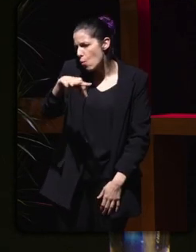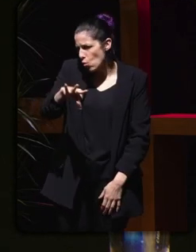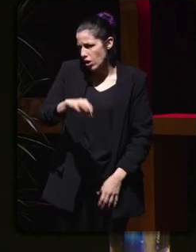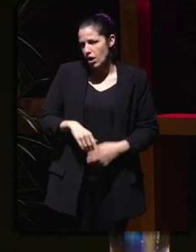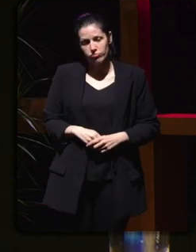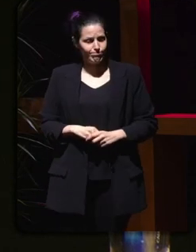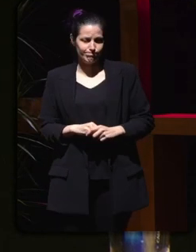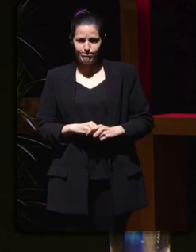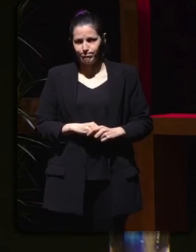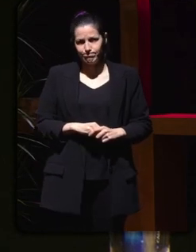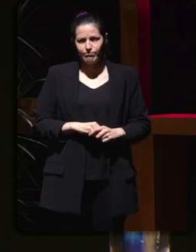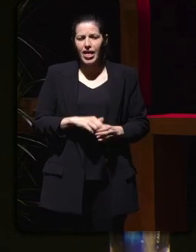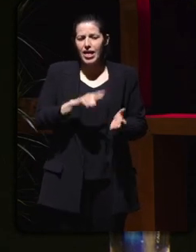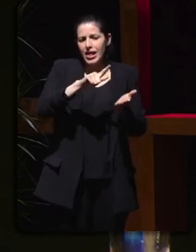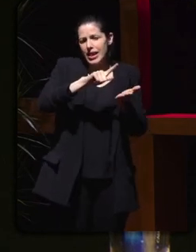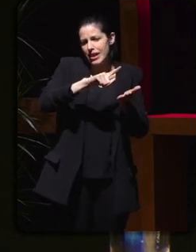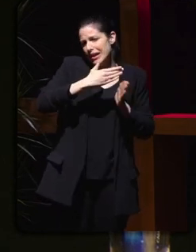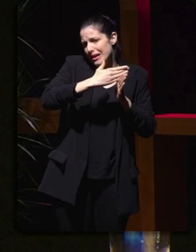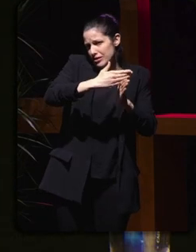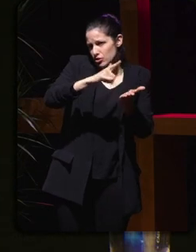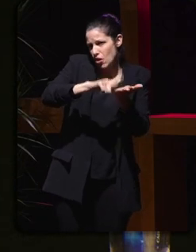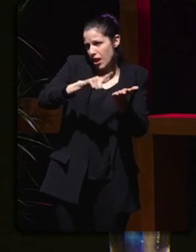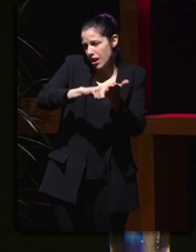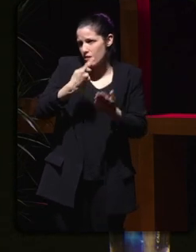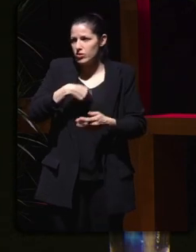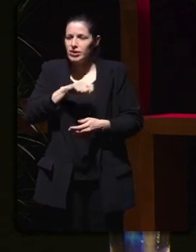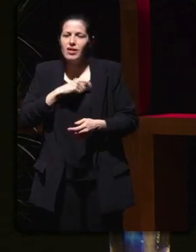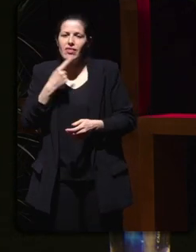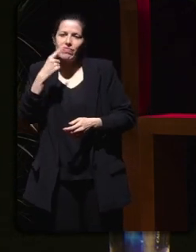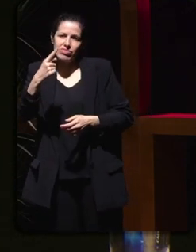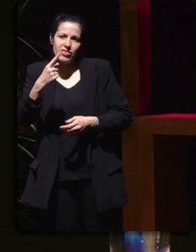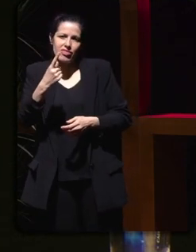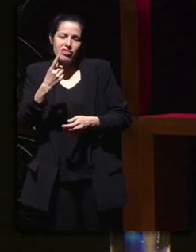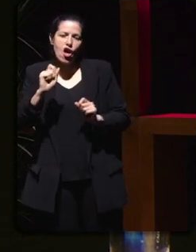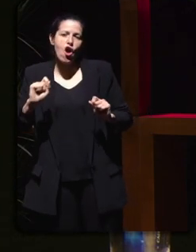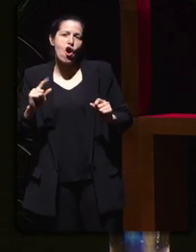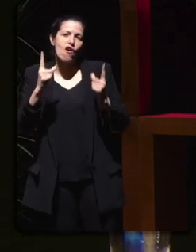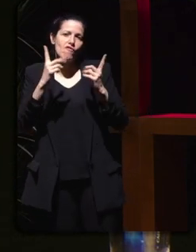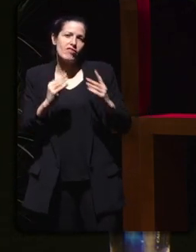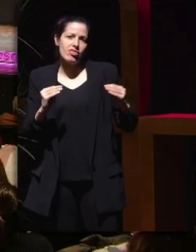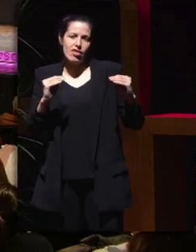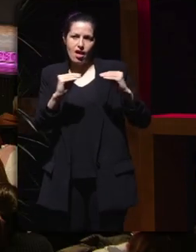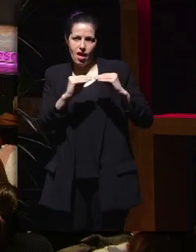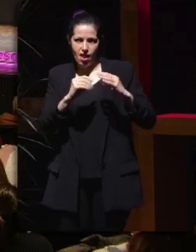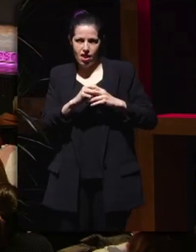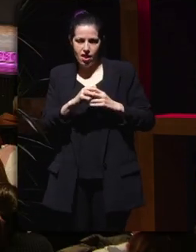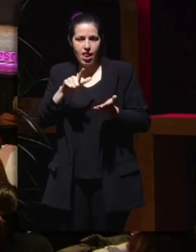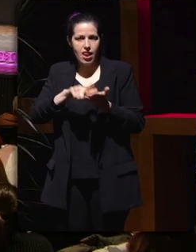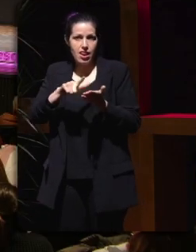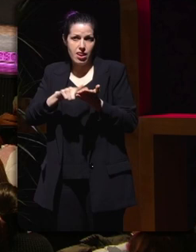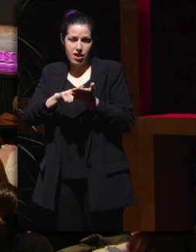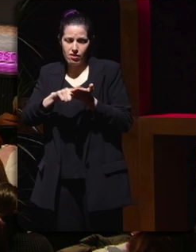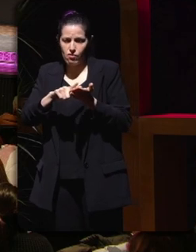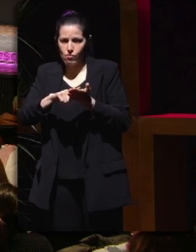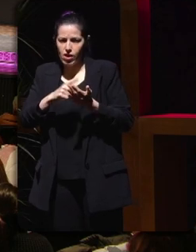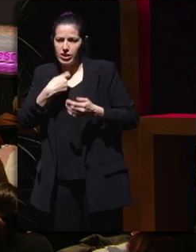llaman a la otra lengua española las llaman lenguas cooficiales y la lengua española es la lengua oficial pero es que